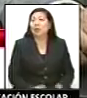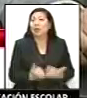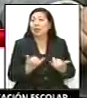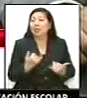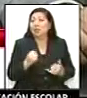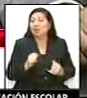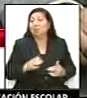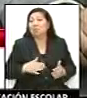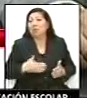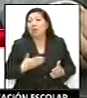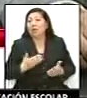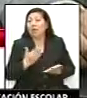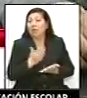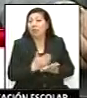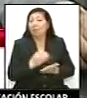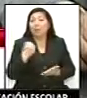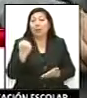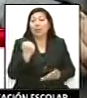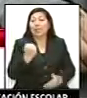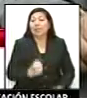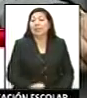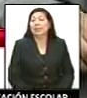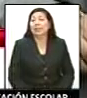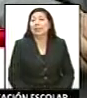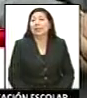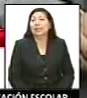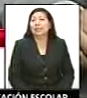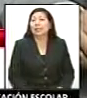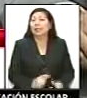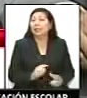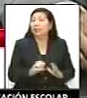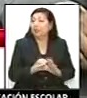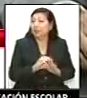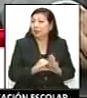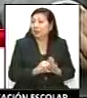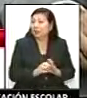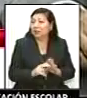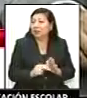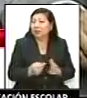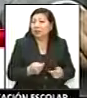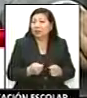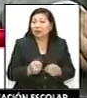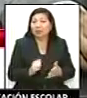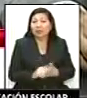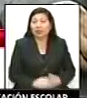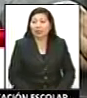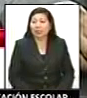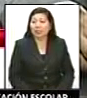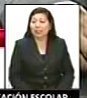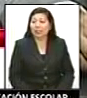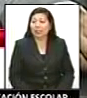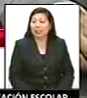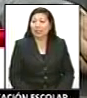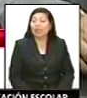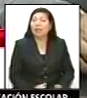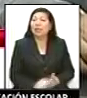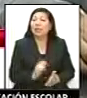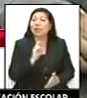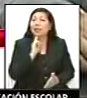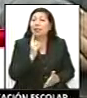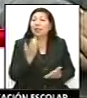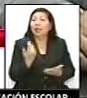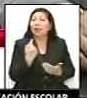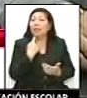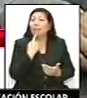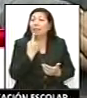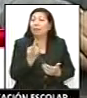solo es posible con la división de los poderes. Entonces, los constitucionalistas nos manejamos bajo el concepto de lo que está